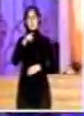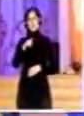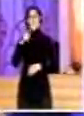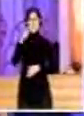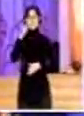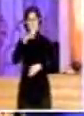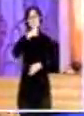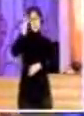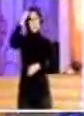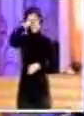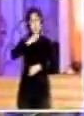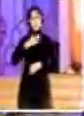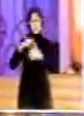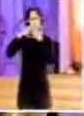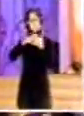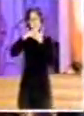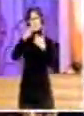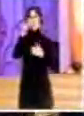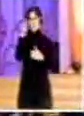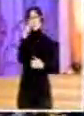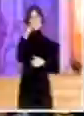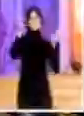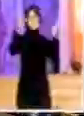abuelo luchó, usted se lo cargó.